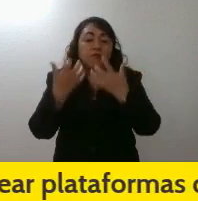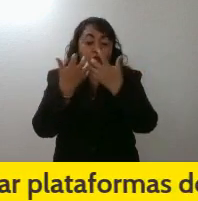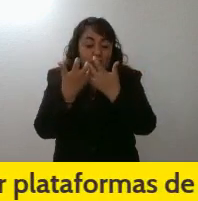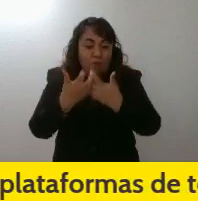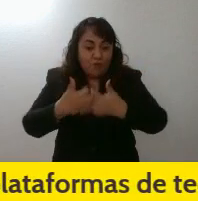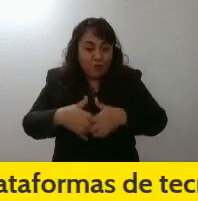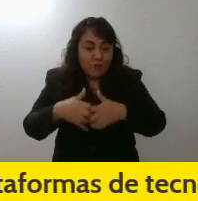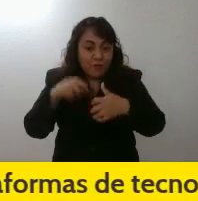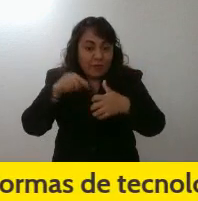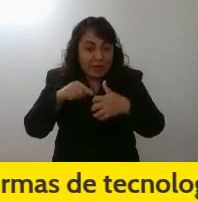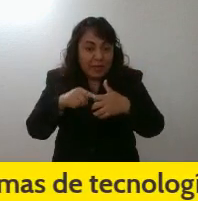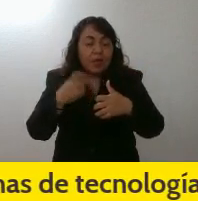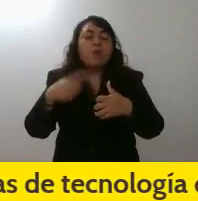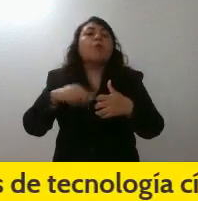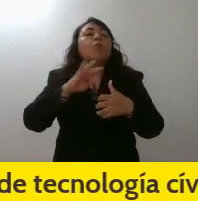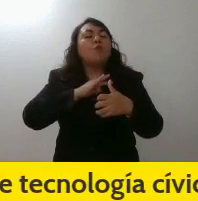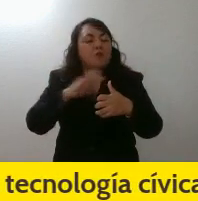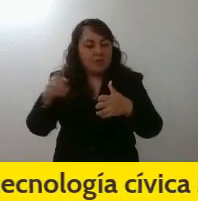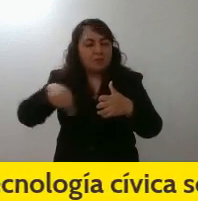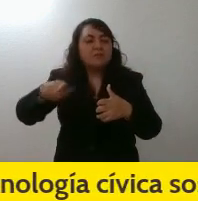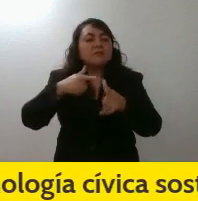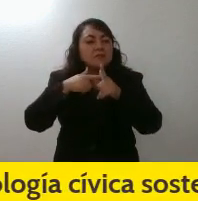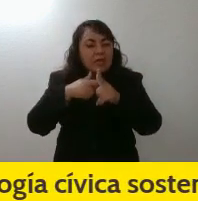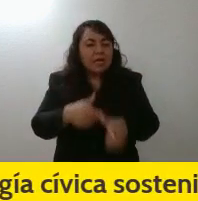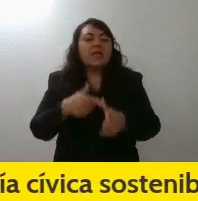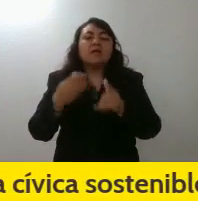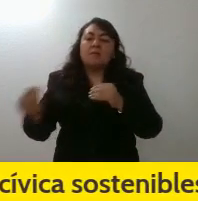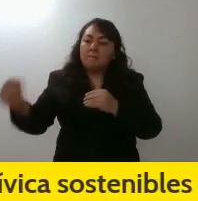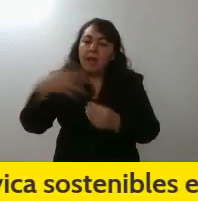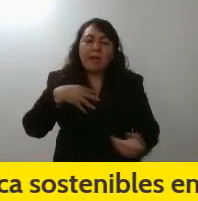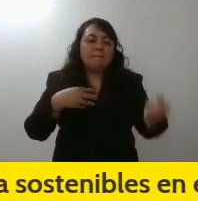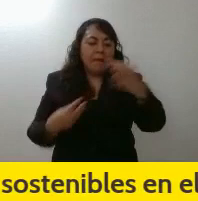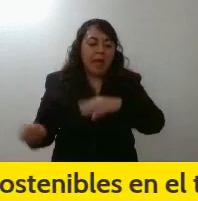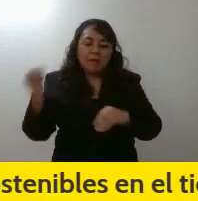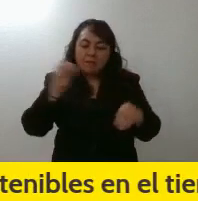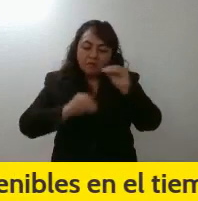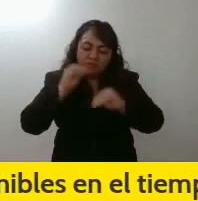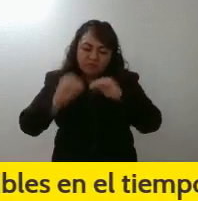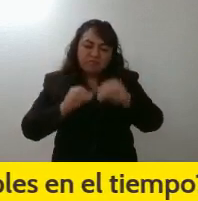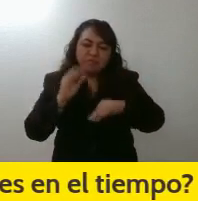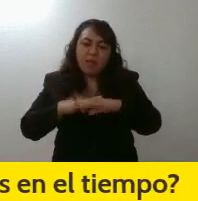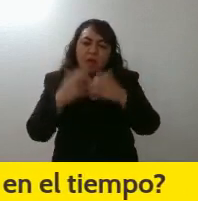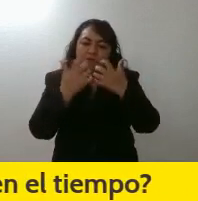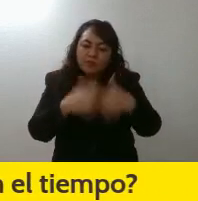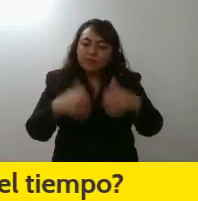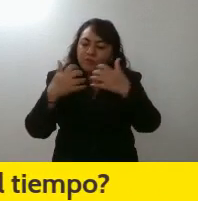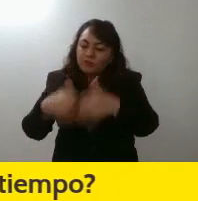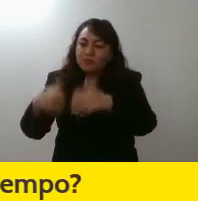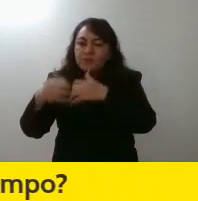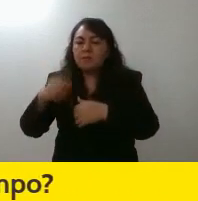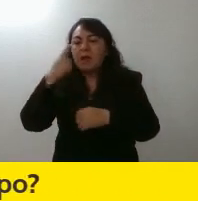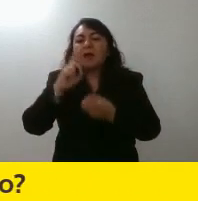funcionalidad podamos seguir codeando, podamos seguir agregando funcionalidades sobre el desarrollo.